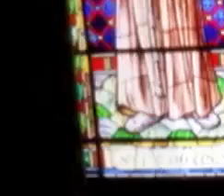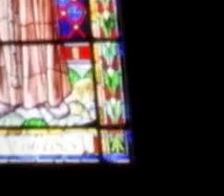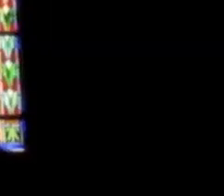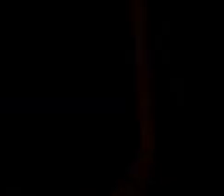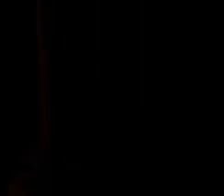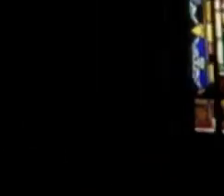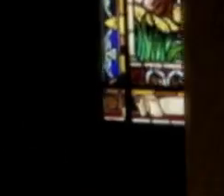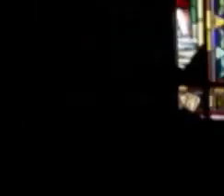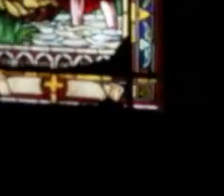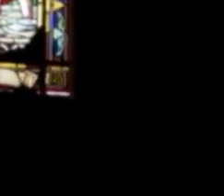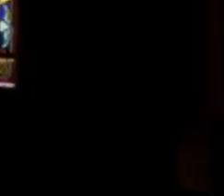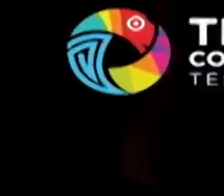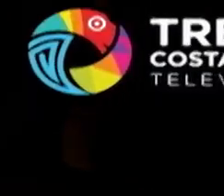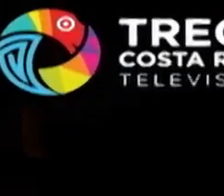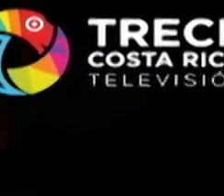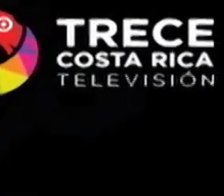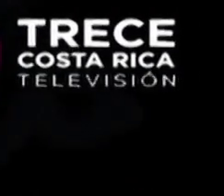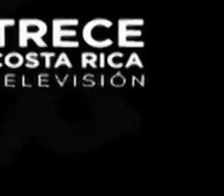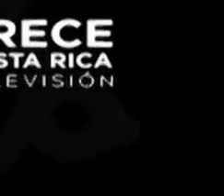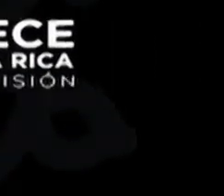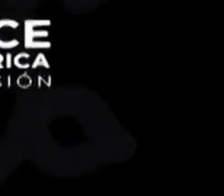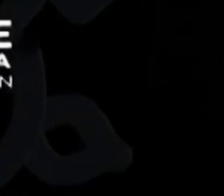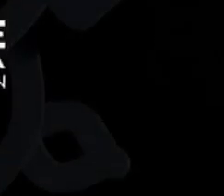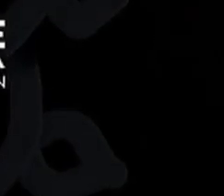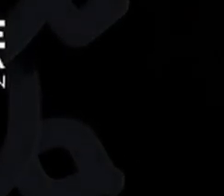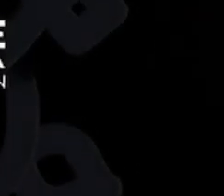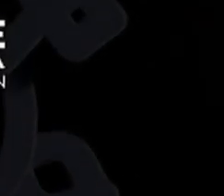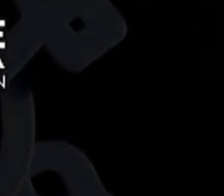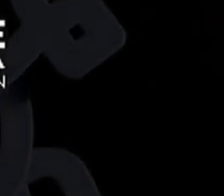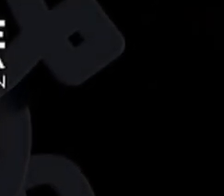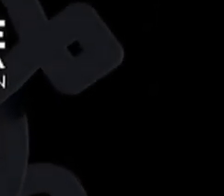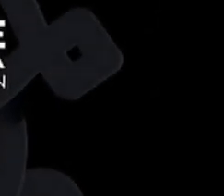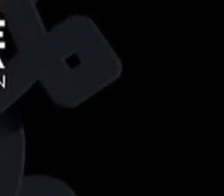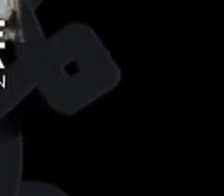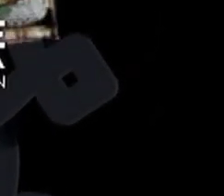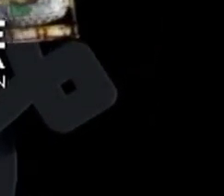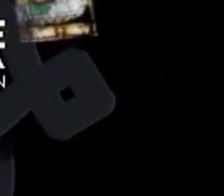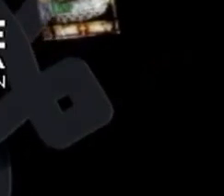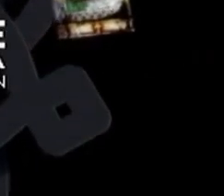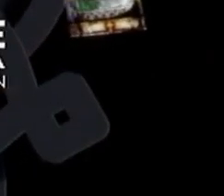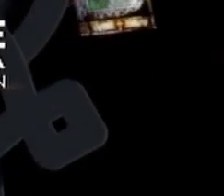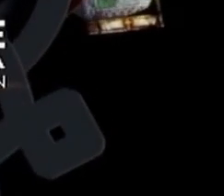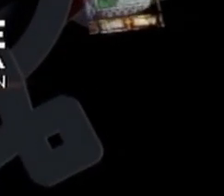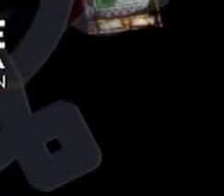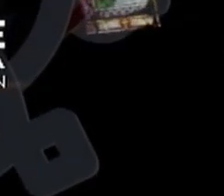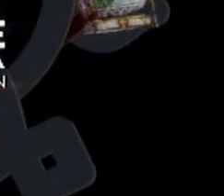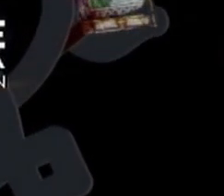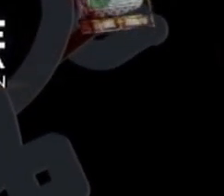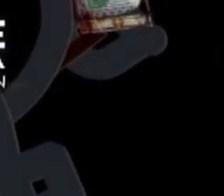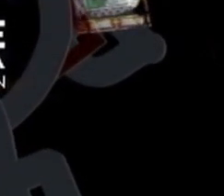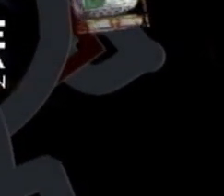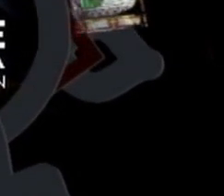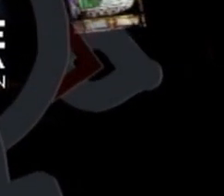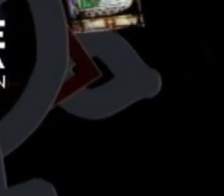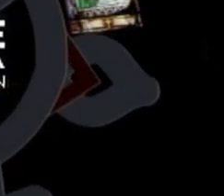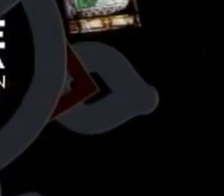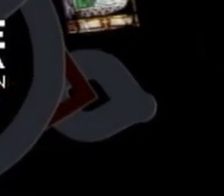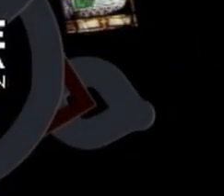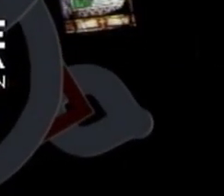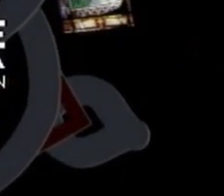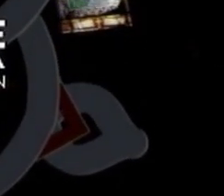Quédese en casa y acompáñenos a través de su pantalla en las diferentes actividades de la Iglesia Católica durante esta